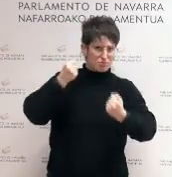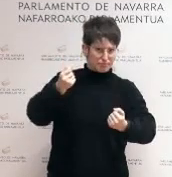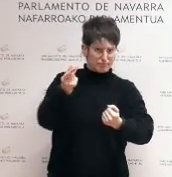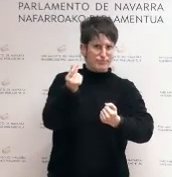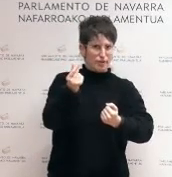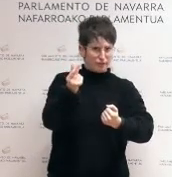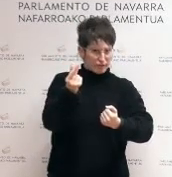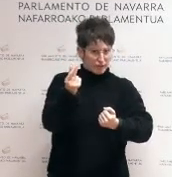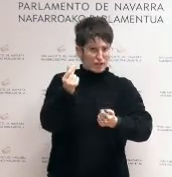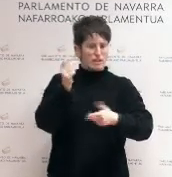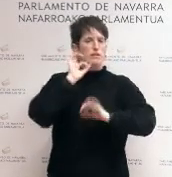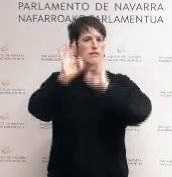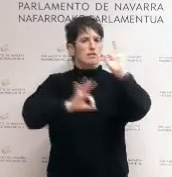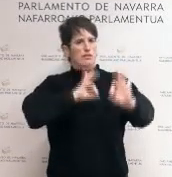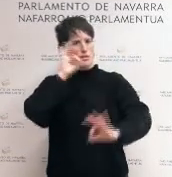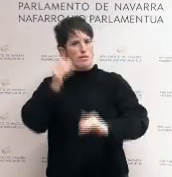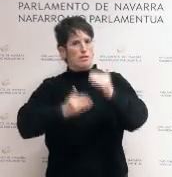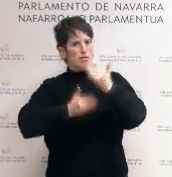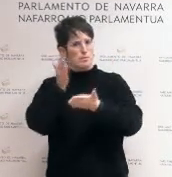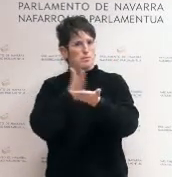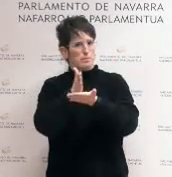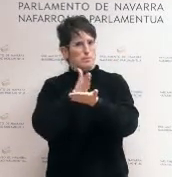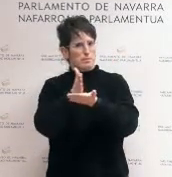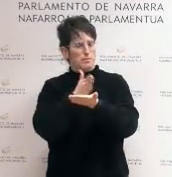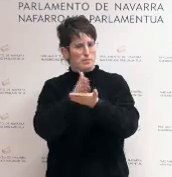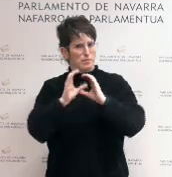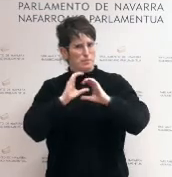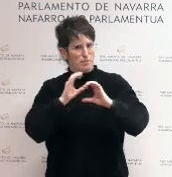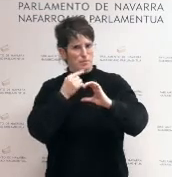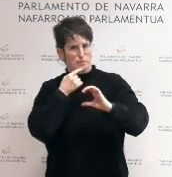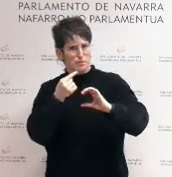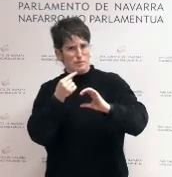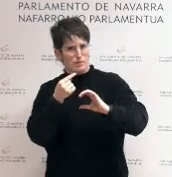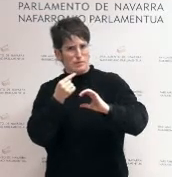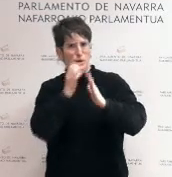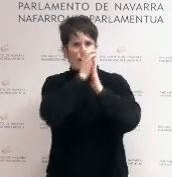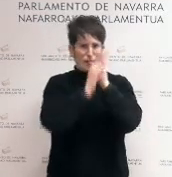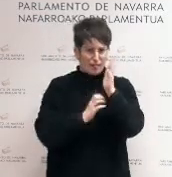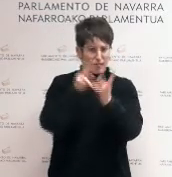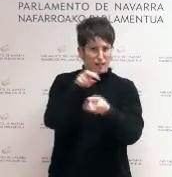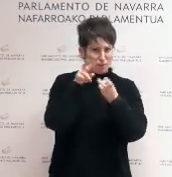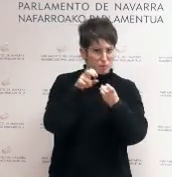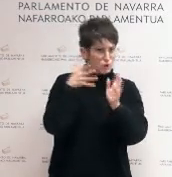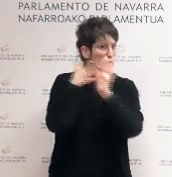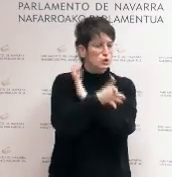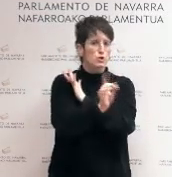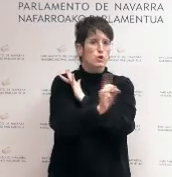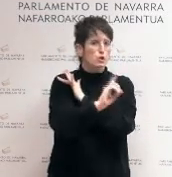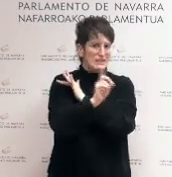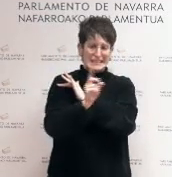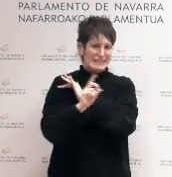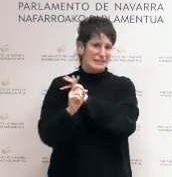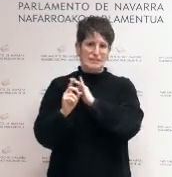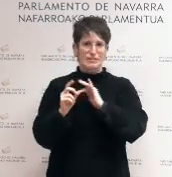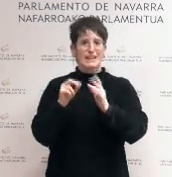de comunicación, la deflactación no implica ni subir ni bajar impuestos. La